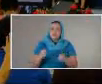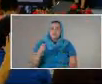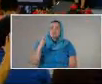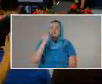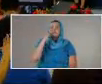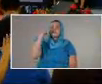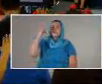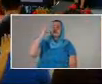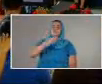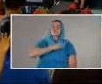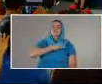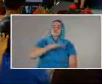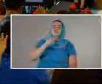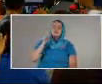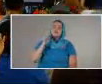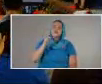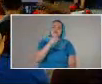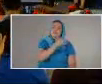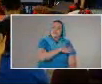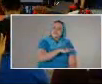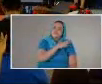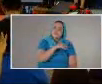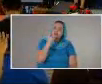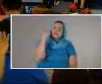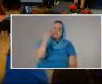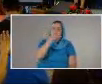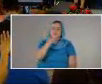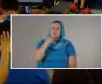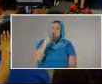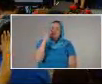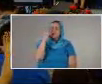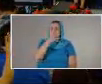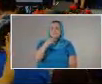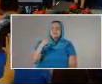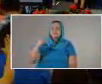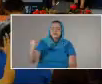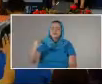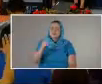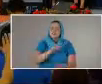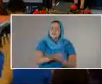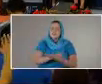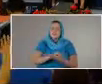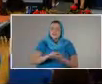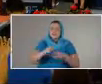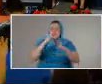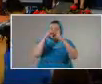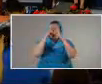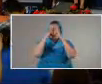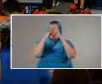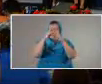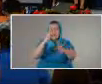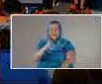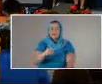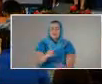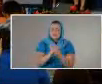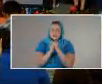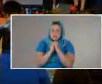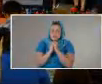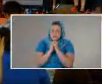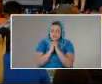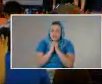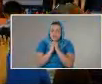Padre, envía esa consolación maravillosa. Espíritu Santo, respetuosamente te lo pedimos.